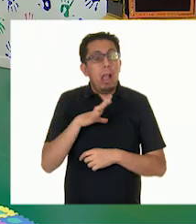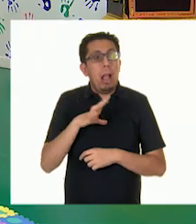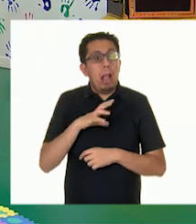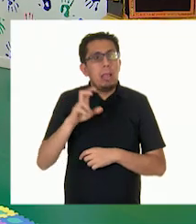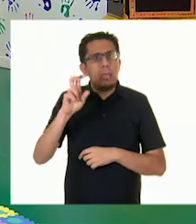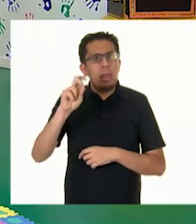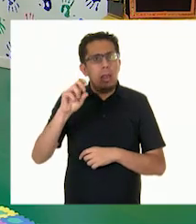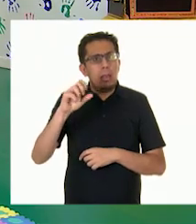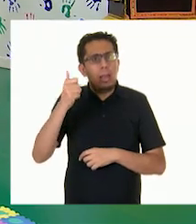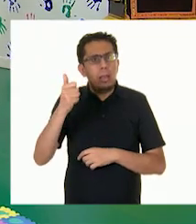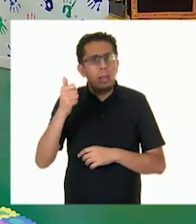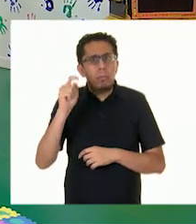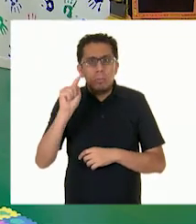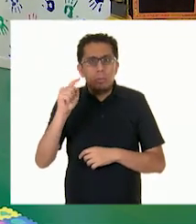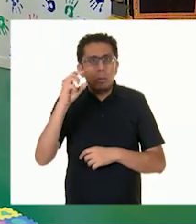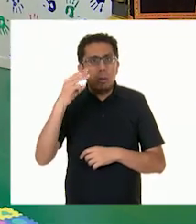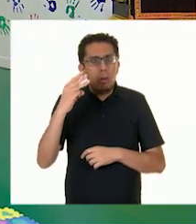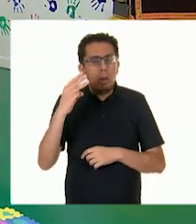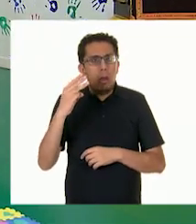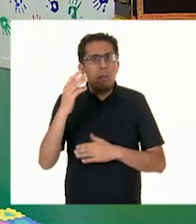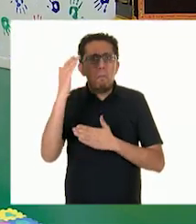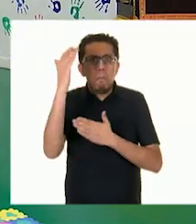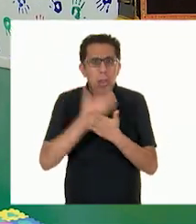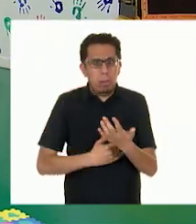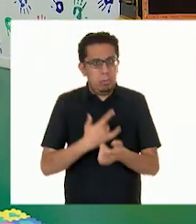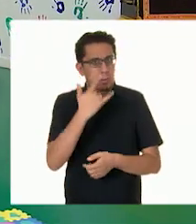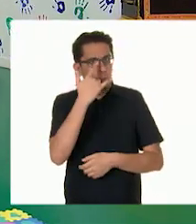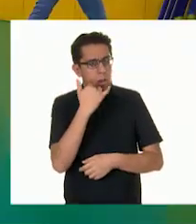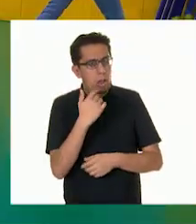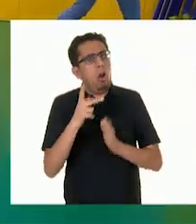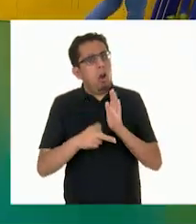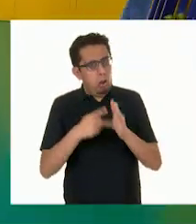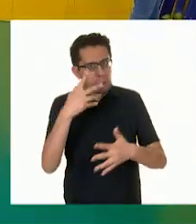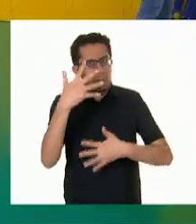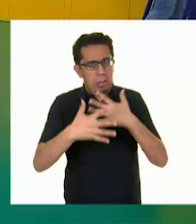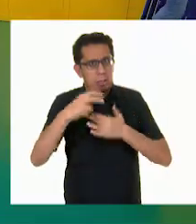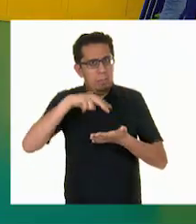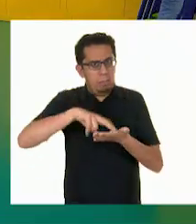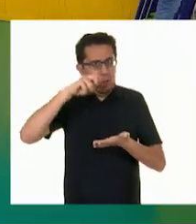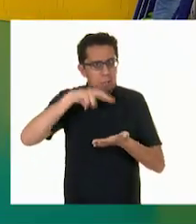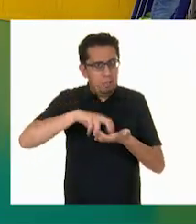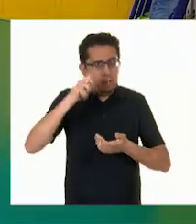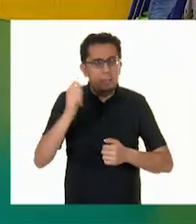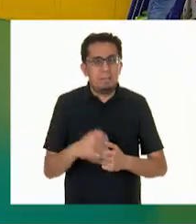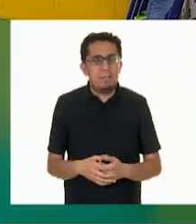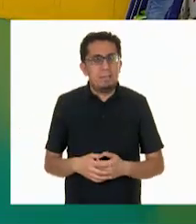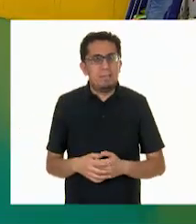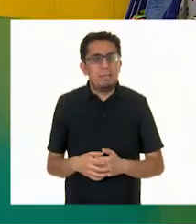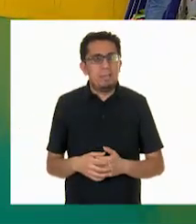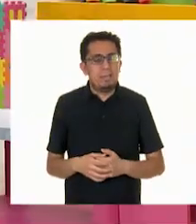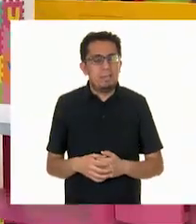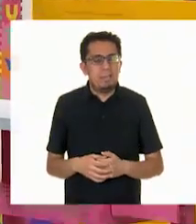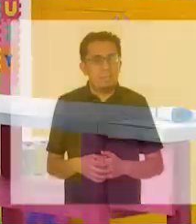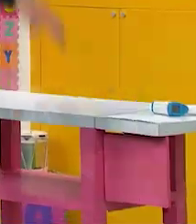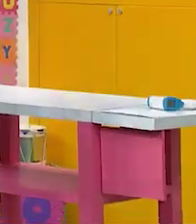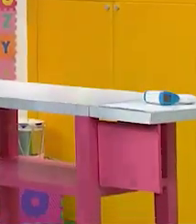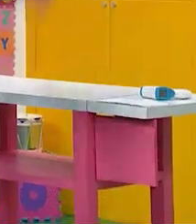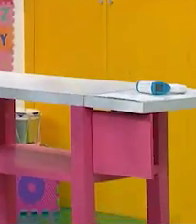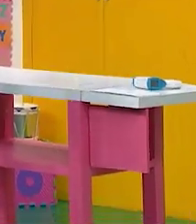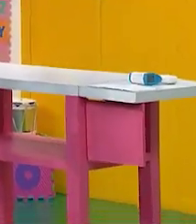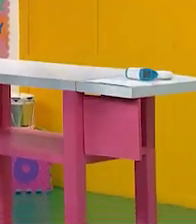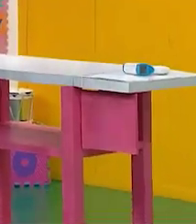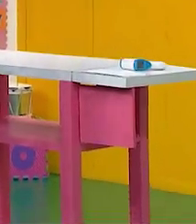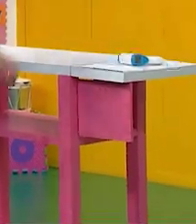36.3. Qué raro, bajó. Ay. Otros 15 brinquitos, Pepe. ¡Ah! ¡Vamos! Acompáñenme ustedes en casa. Vamos, 2, 3,